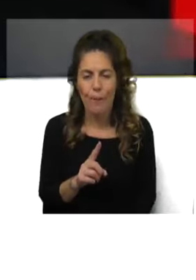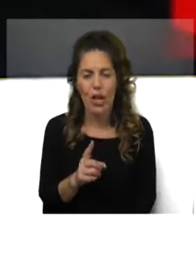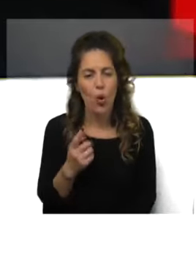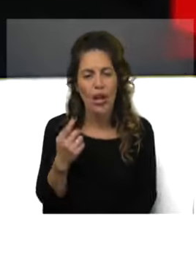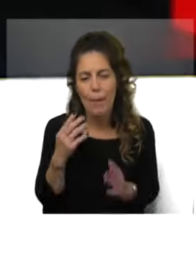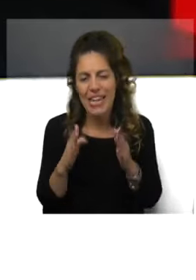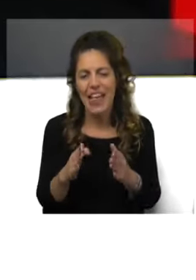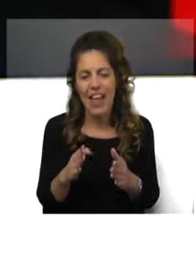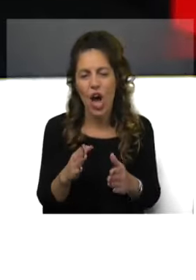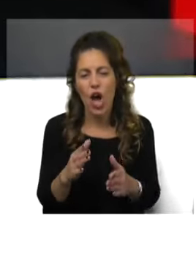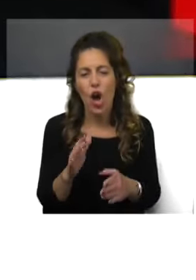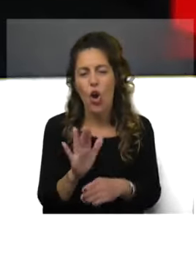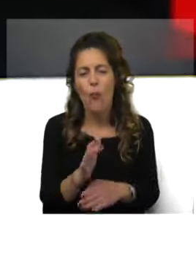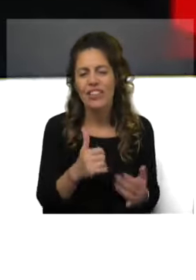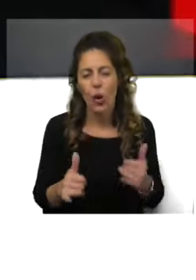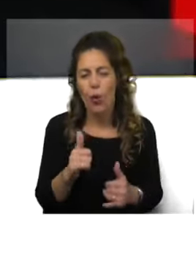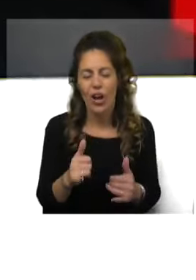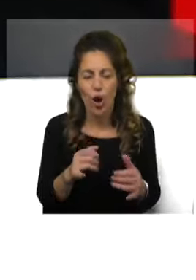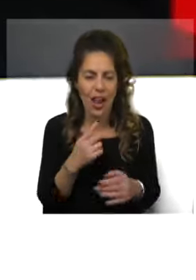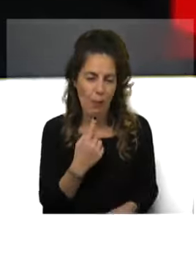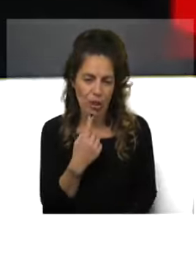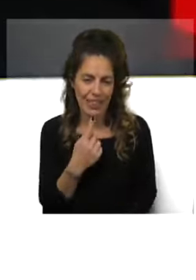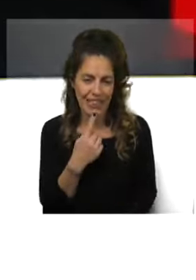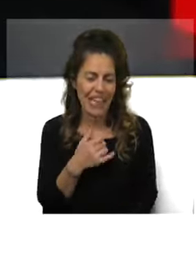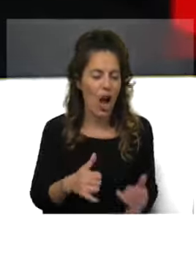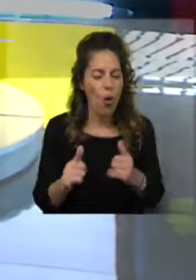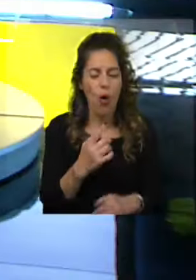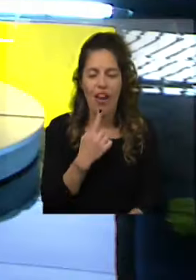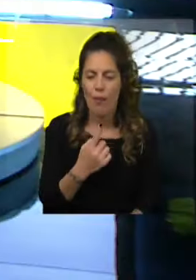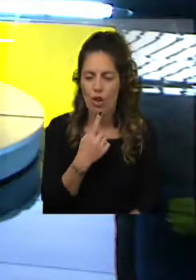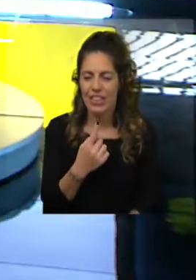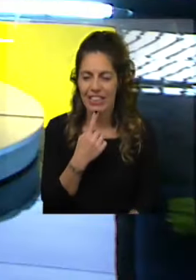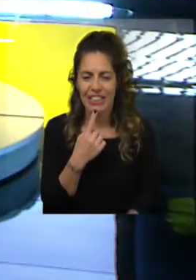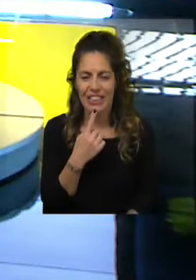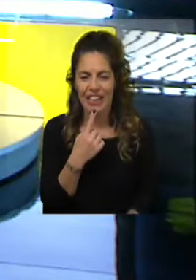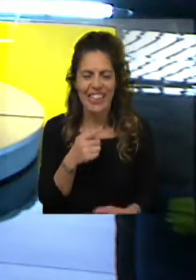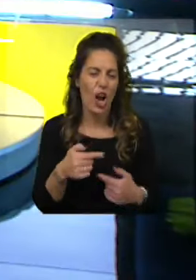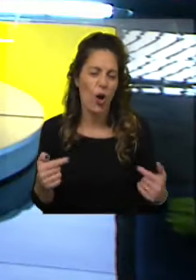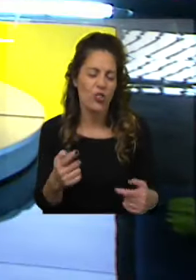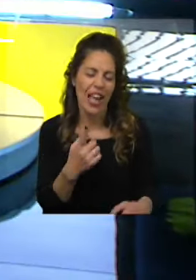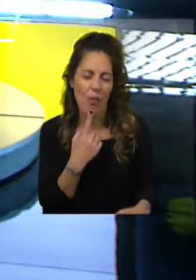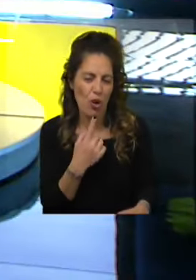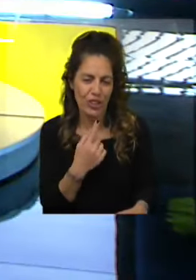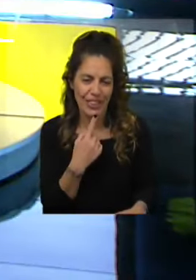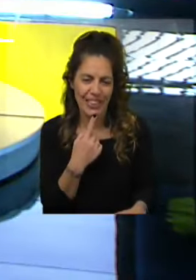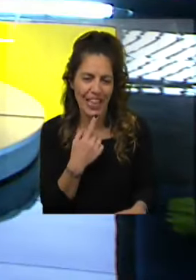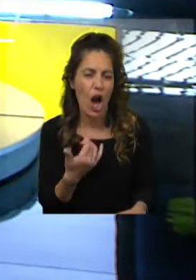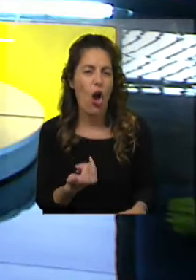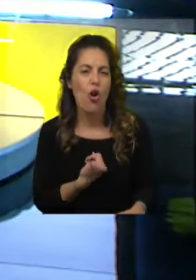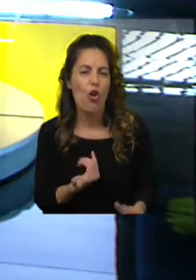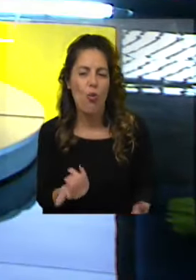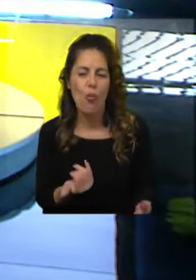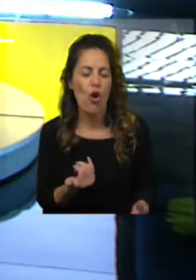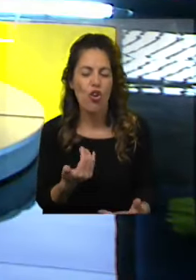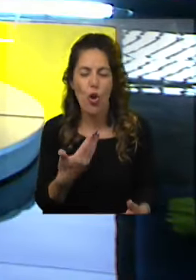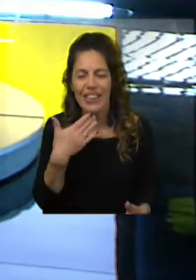como este juego de la política no es decir este juego de la política bueno estas cosas de la política es decir como como no